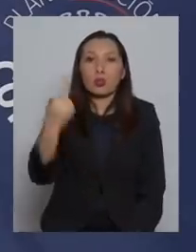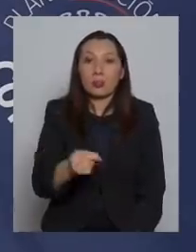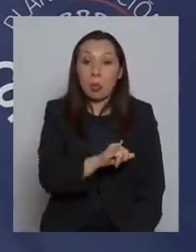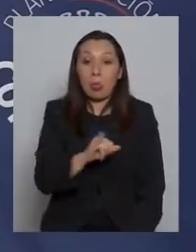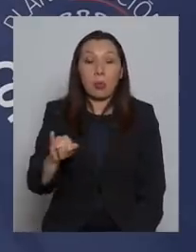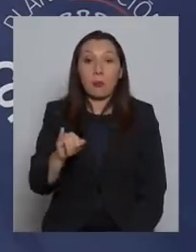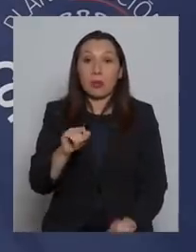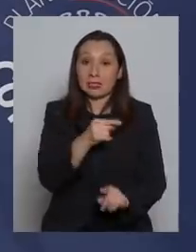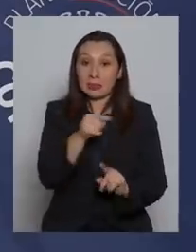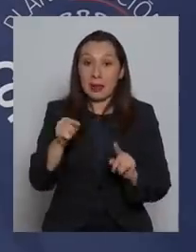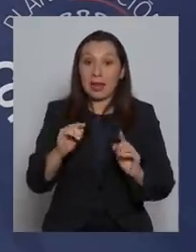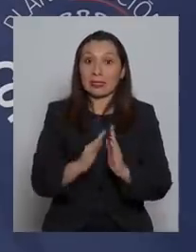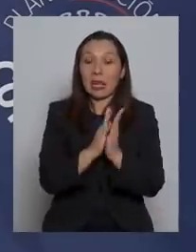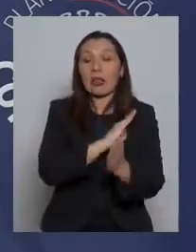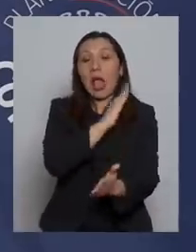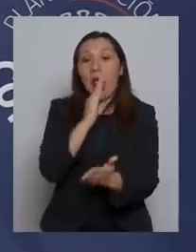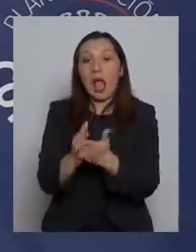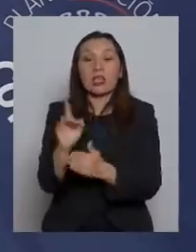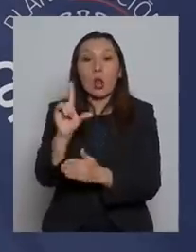de Semana Santa,